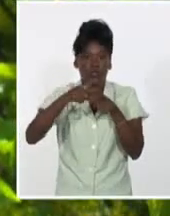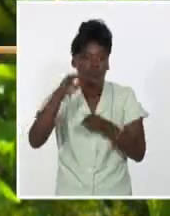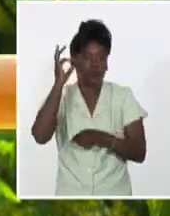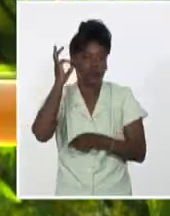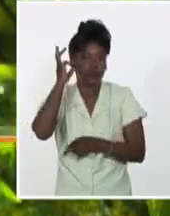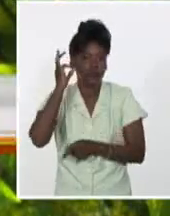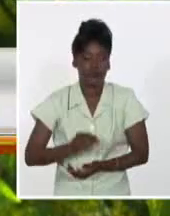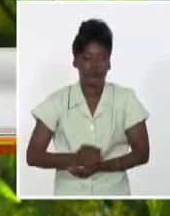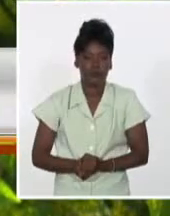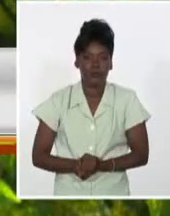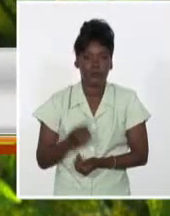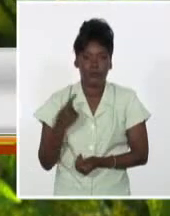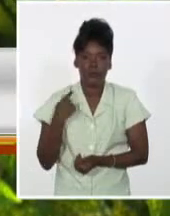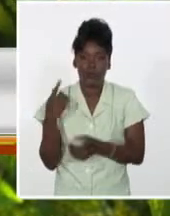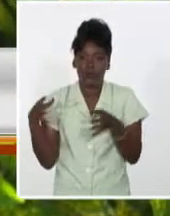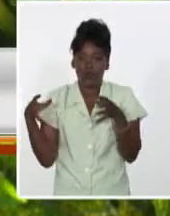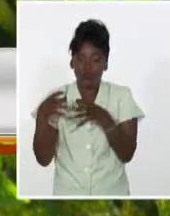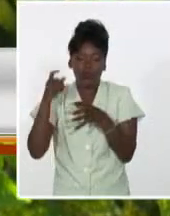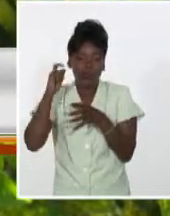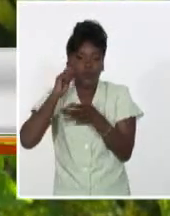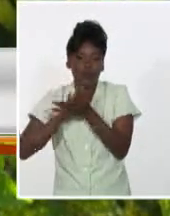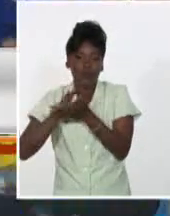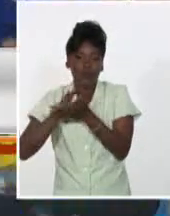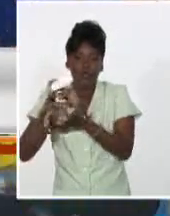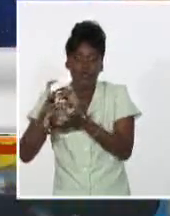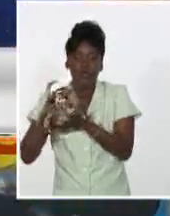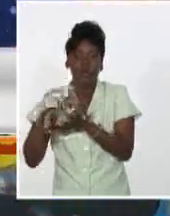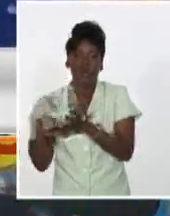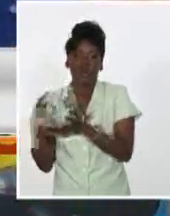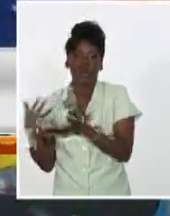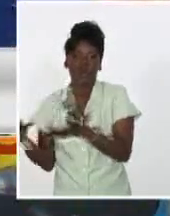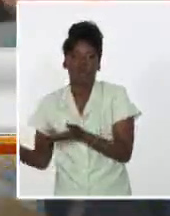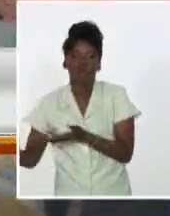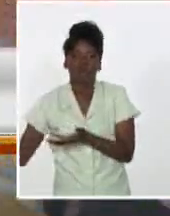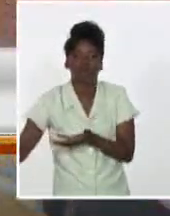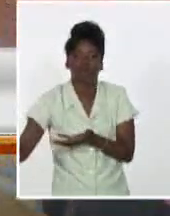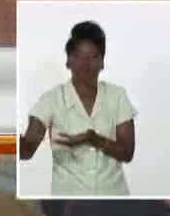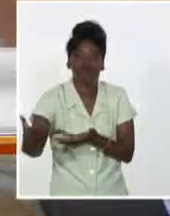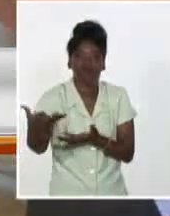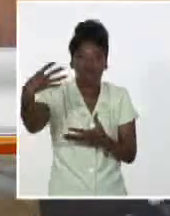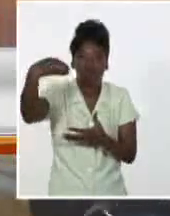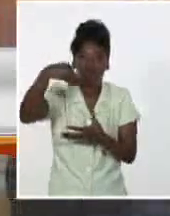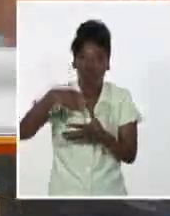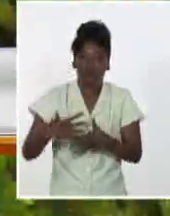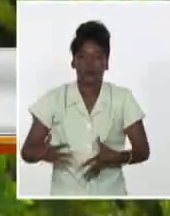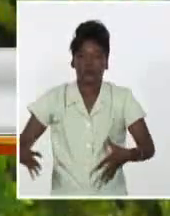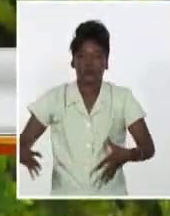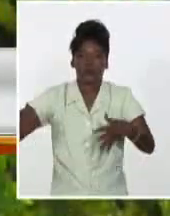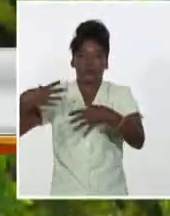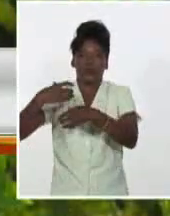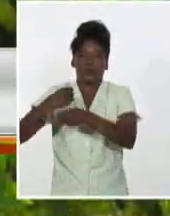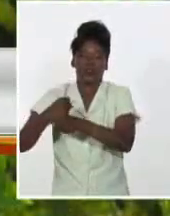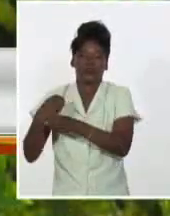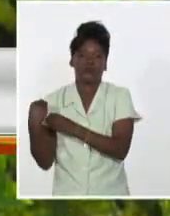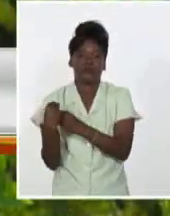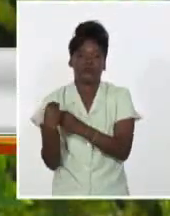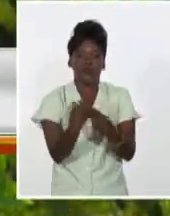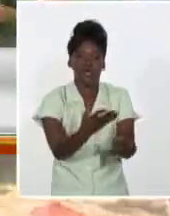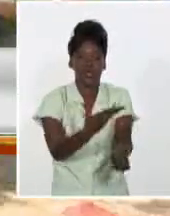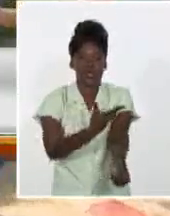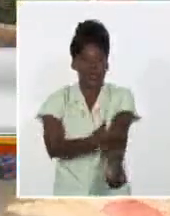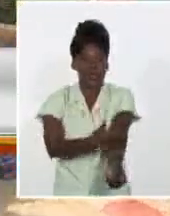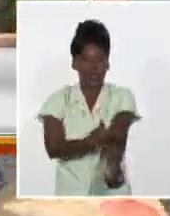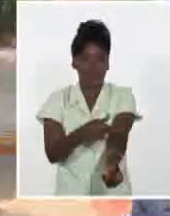tarea de recoger ropa, zapatos, un concepto de solidaridad, de